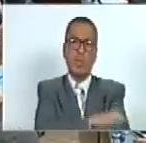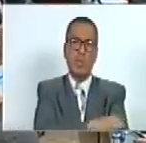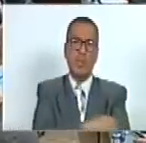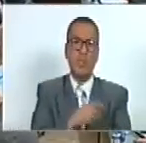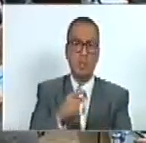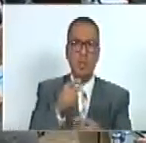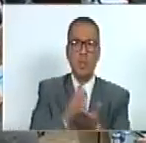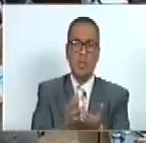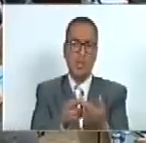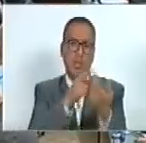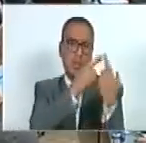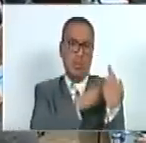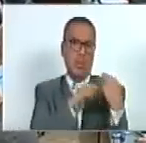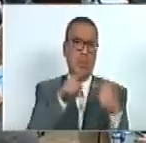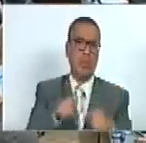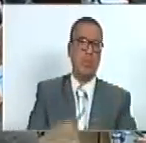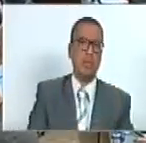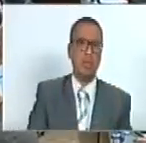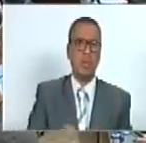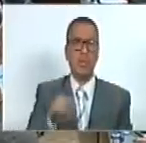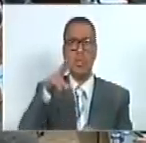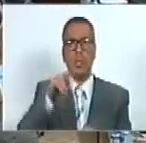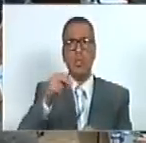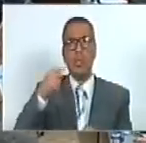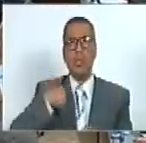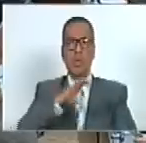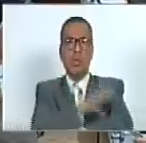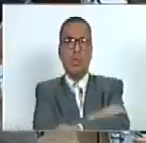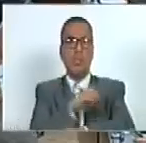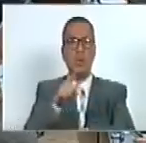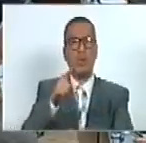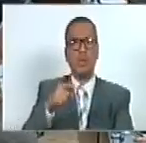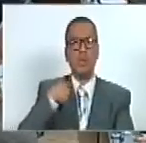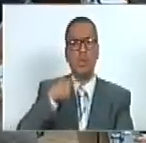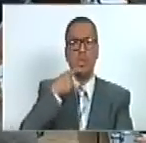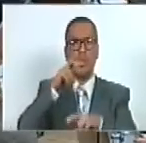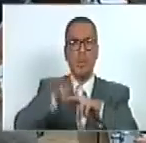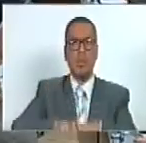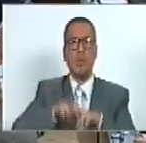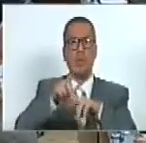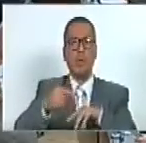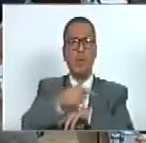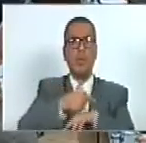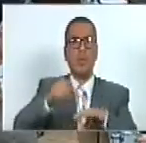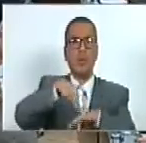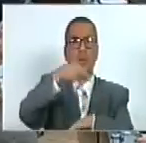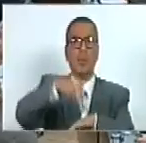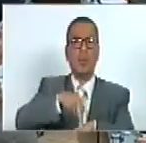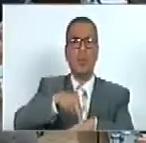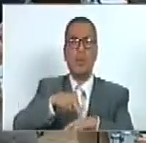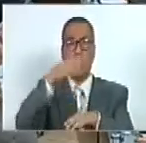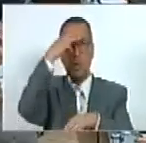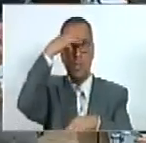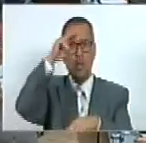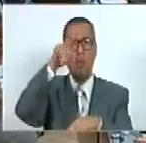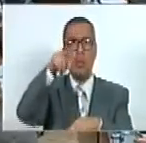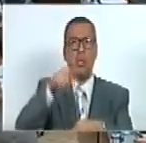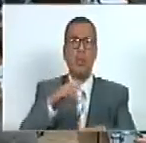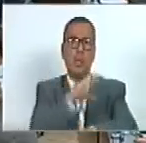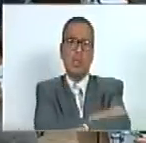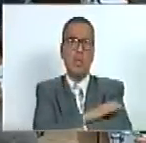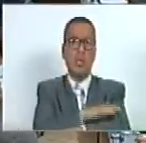coherente, responsable, no como la oposición con la que se sienta el gobierno nacional en México, esta